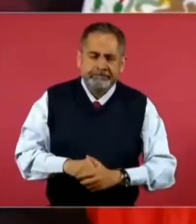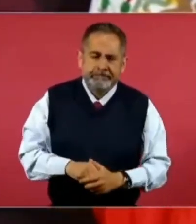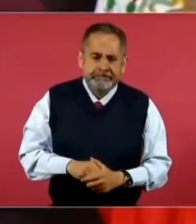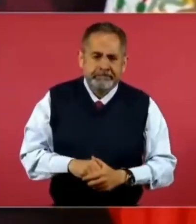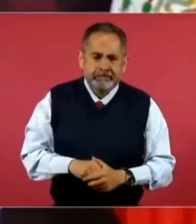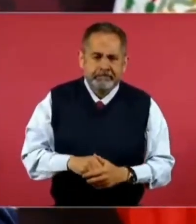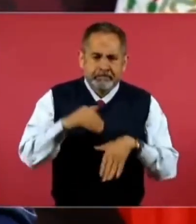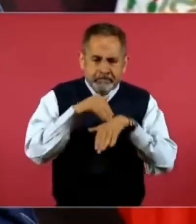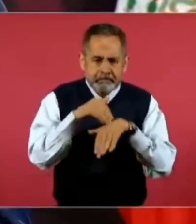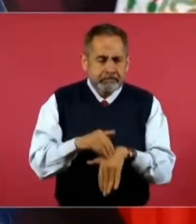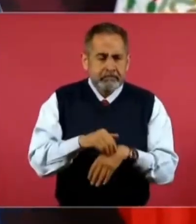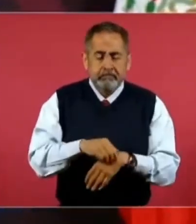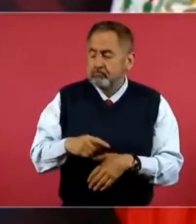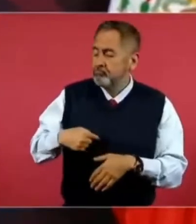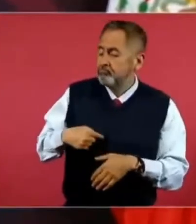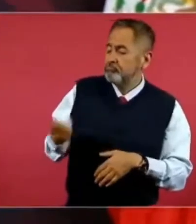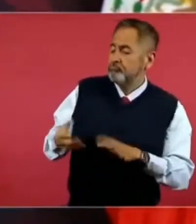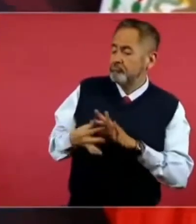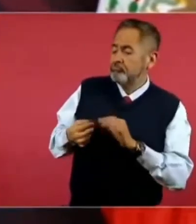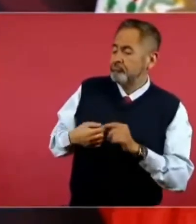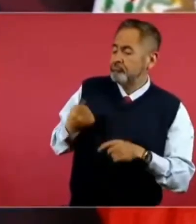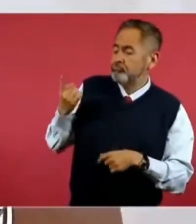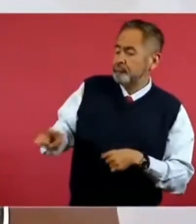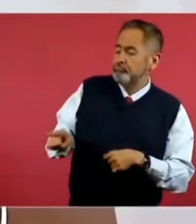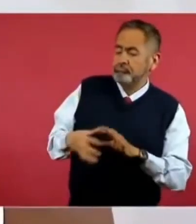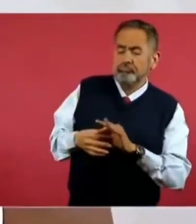en un apéndice,